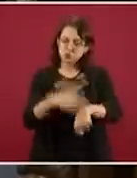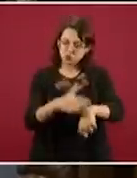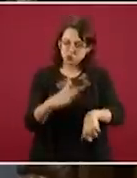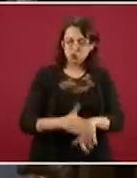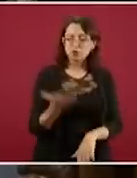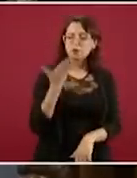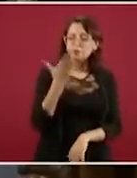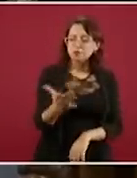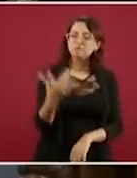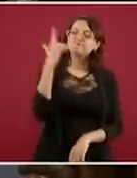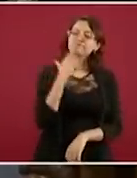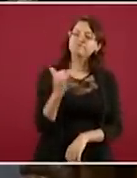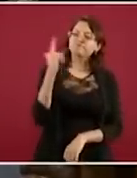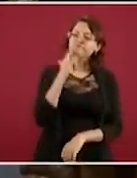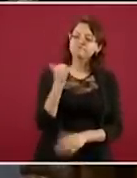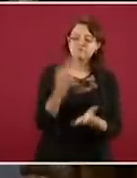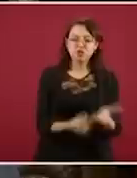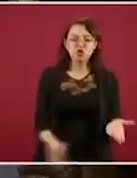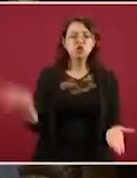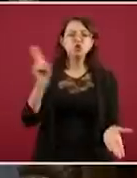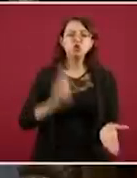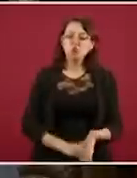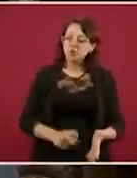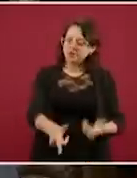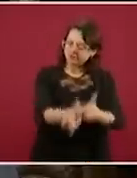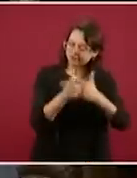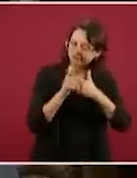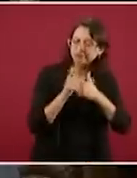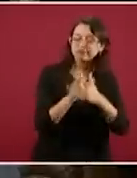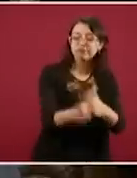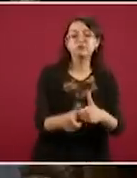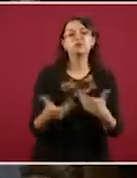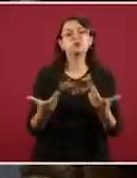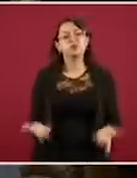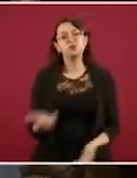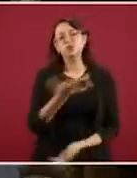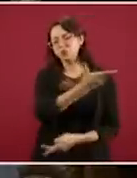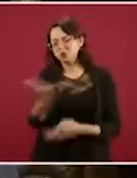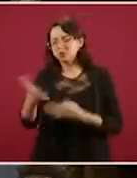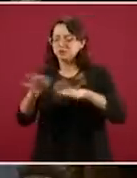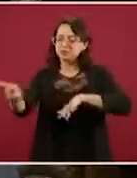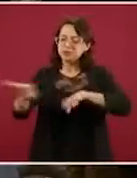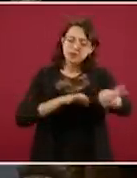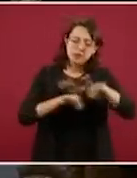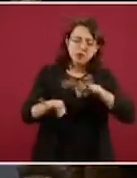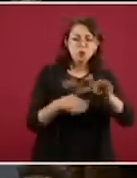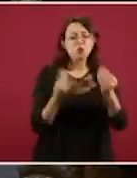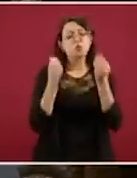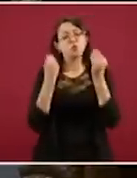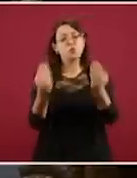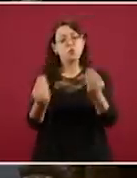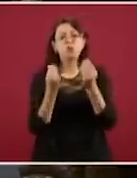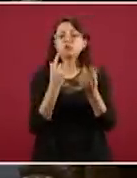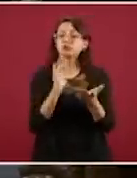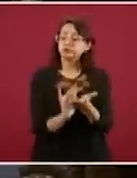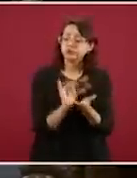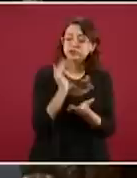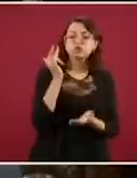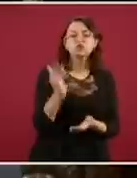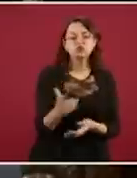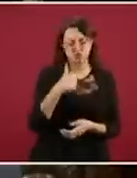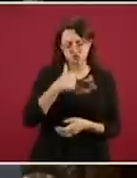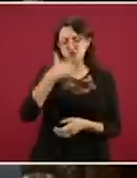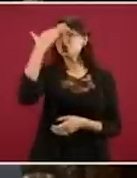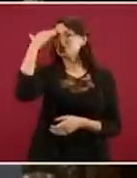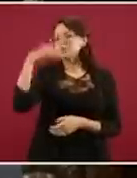redoblemos esfuerzos, que sigamos adelante. Muchas gracias por lo que hacen. No es